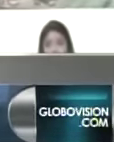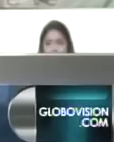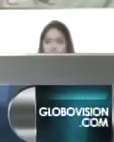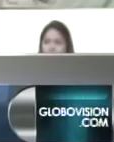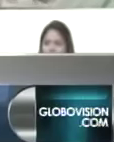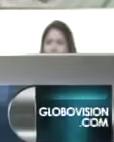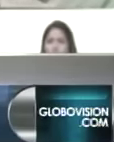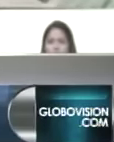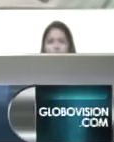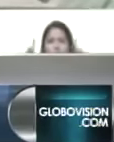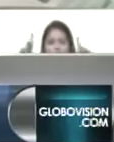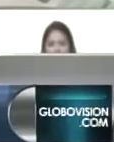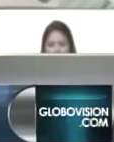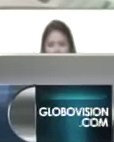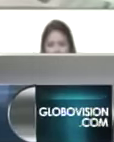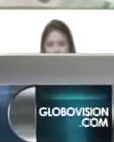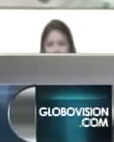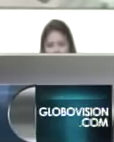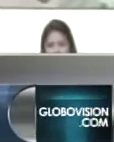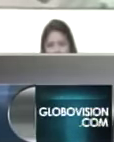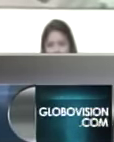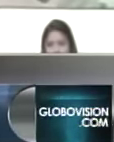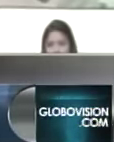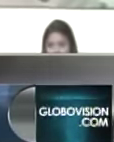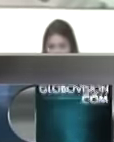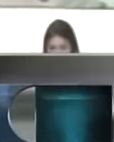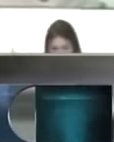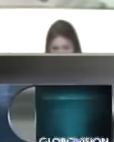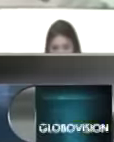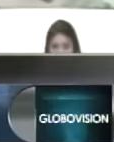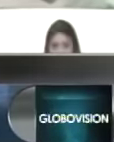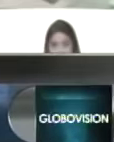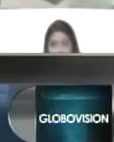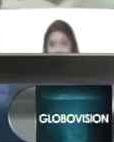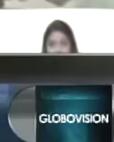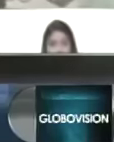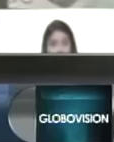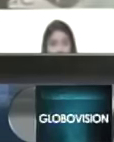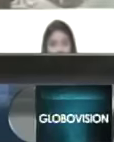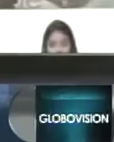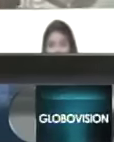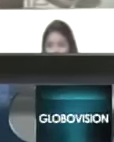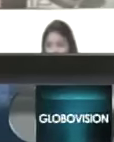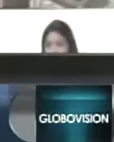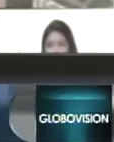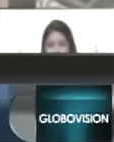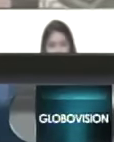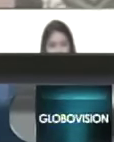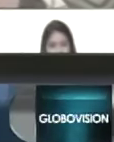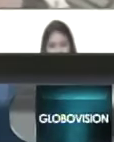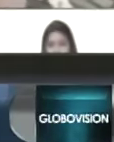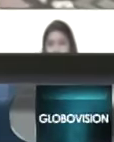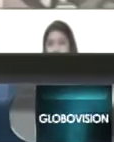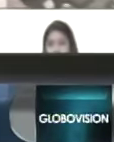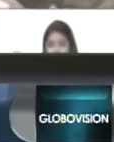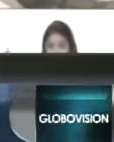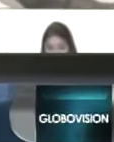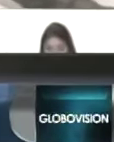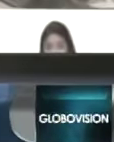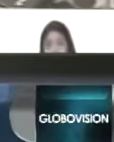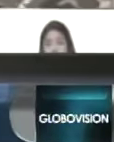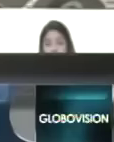una fotografía con la que se encargaron en todos los medios escritos